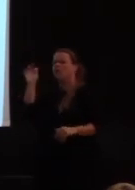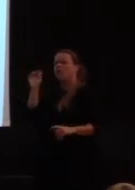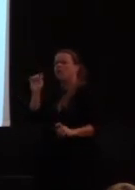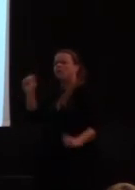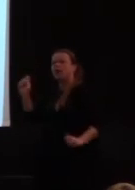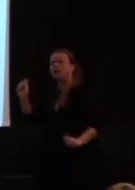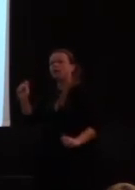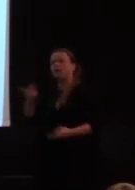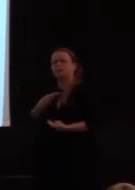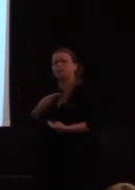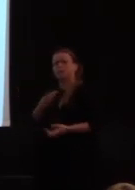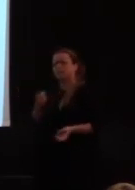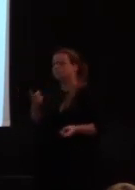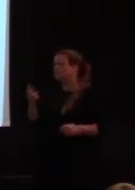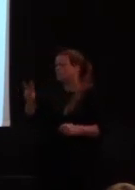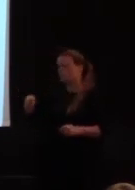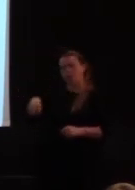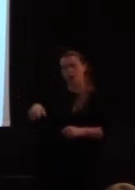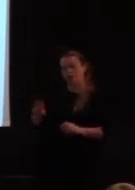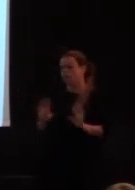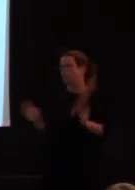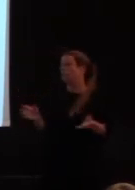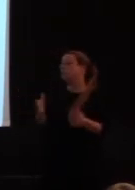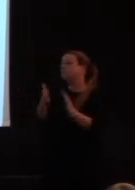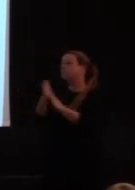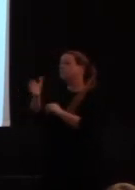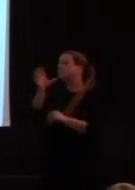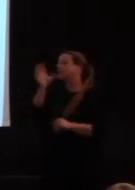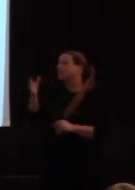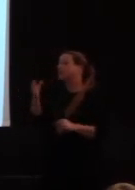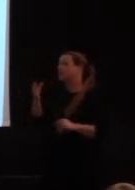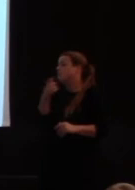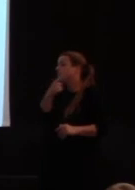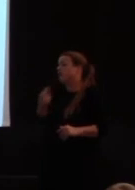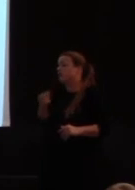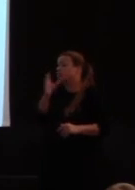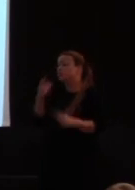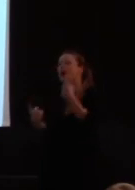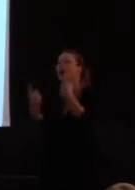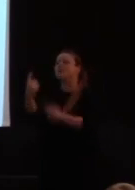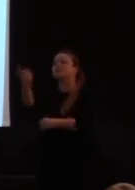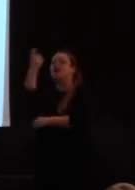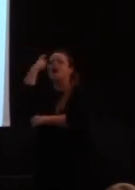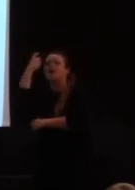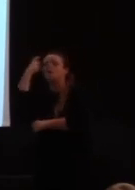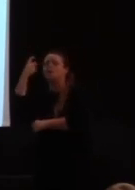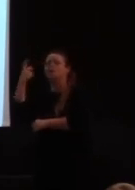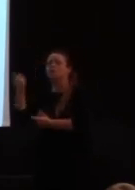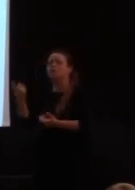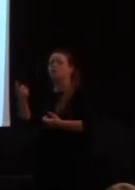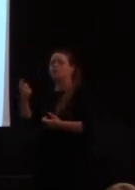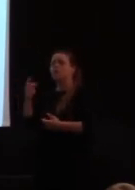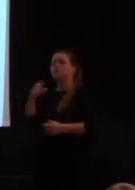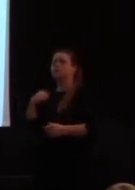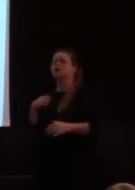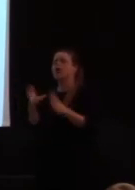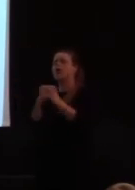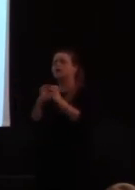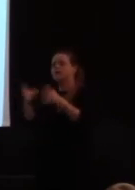humillarnos. Jamás. Y a veces no sería bastante fácil, porque hay algún alumno que a veces estrangularíamos.